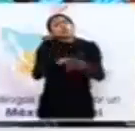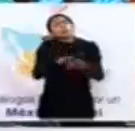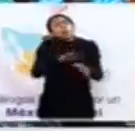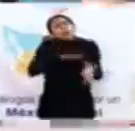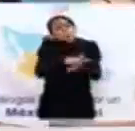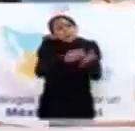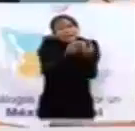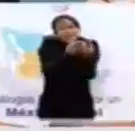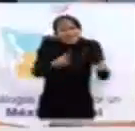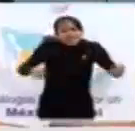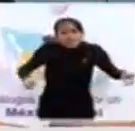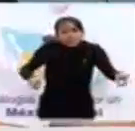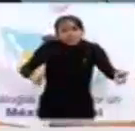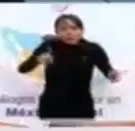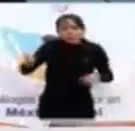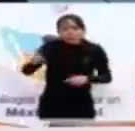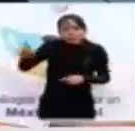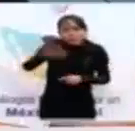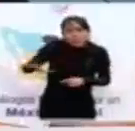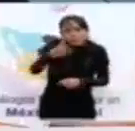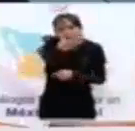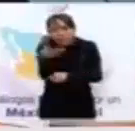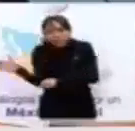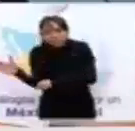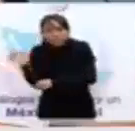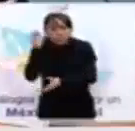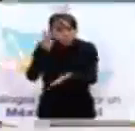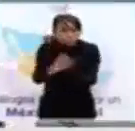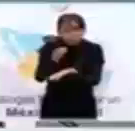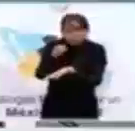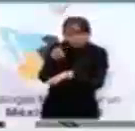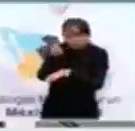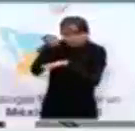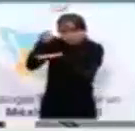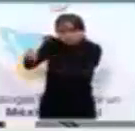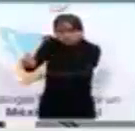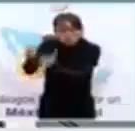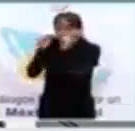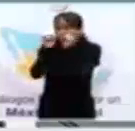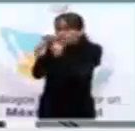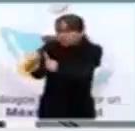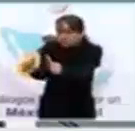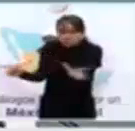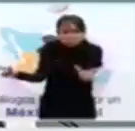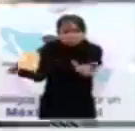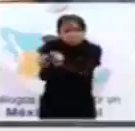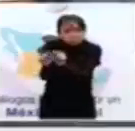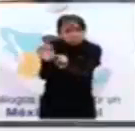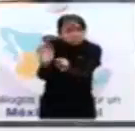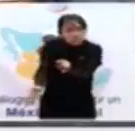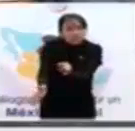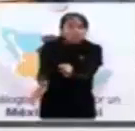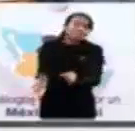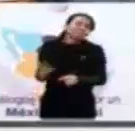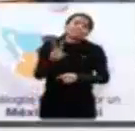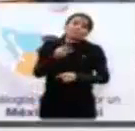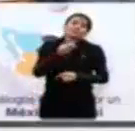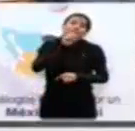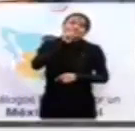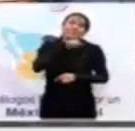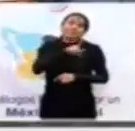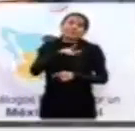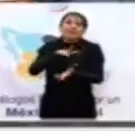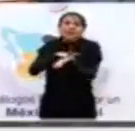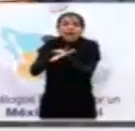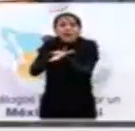basta solamente con subsidios a la producción, con atención a eso, sino se requiere bienes públicos, y no solo para la producción,